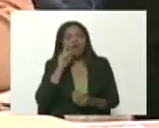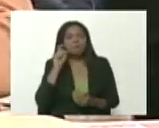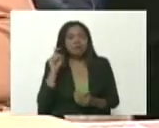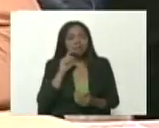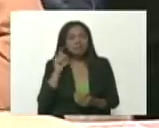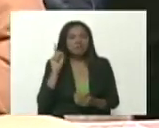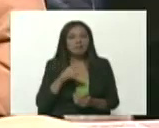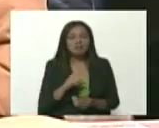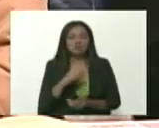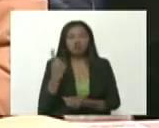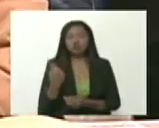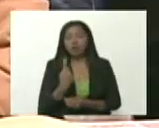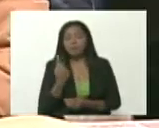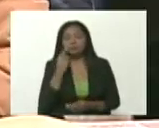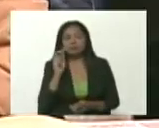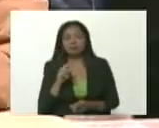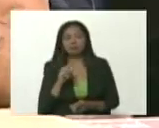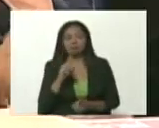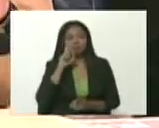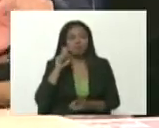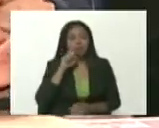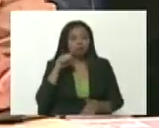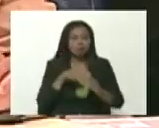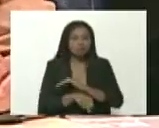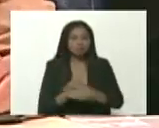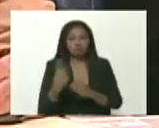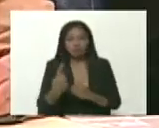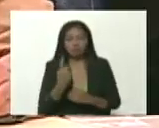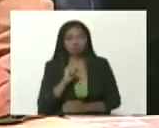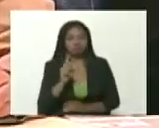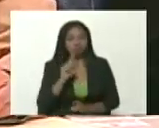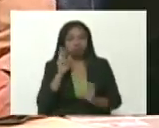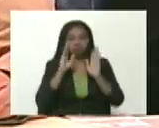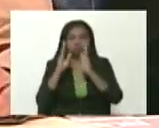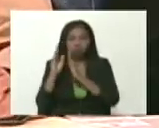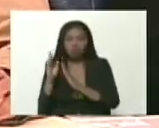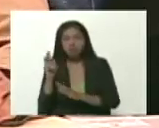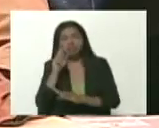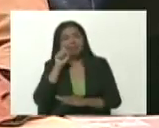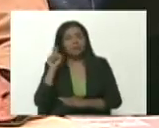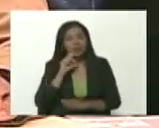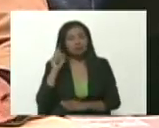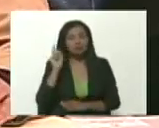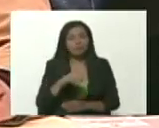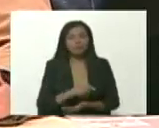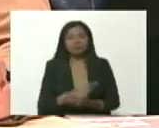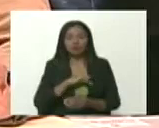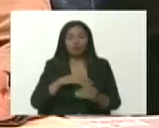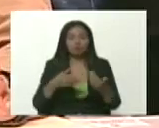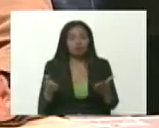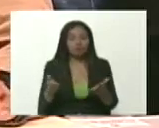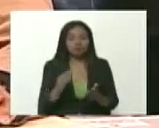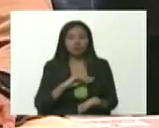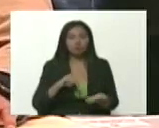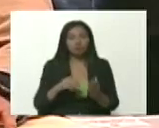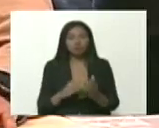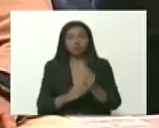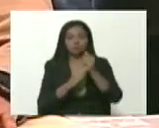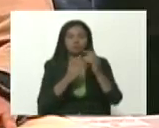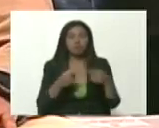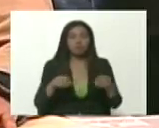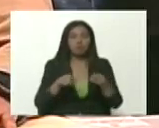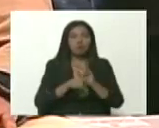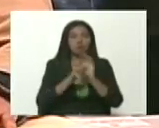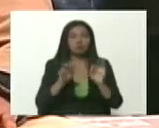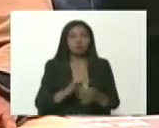no solamente para que tenga parto humanizado, sino para que tenga también control del embarazo. Y por supuesto, este trabajo liderizado